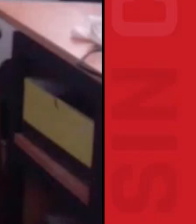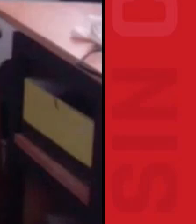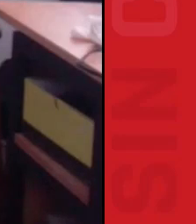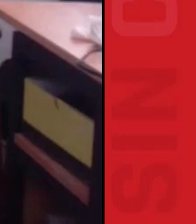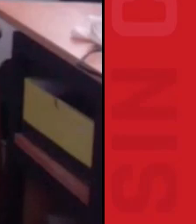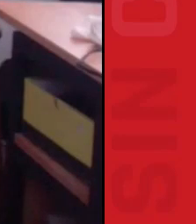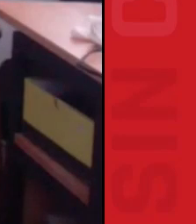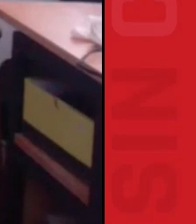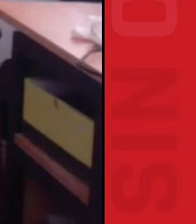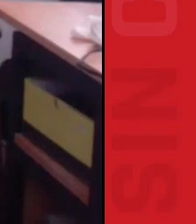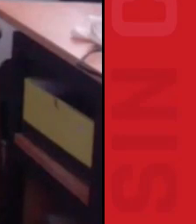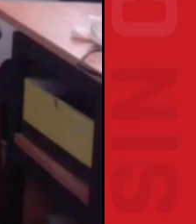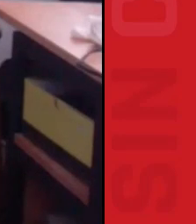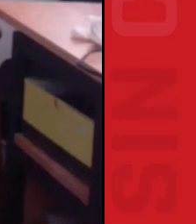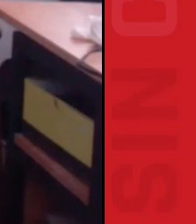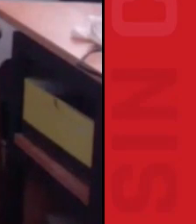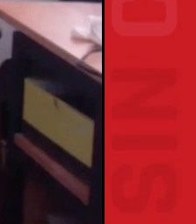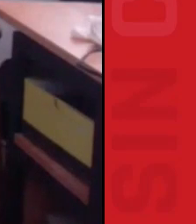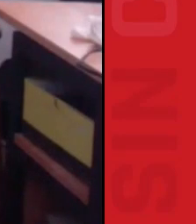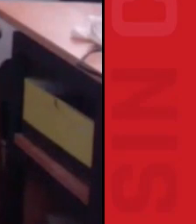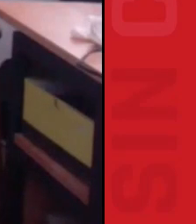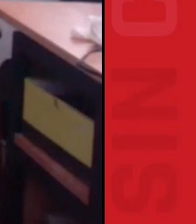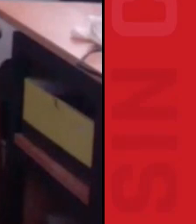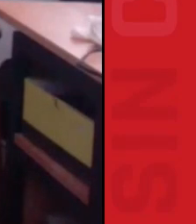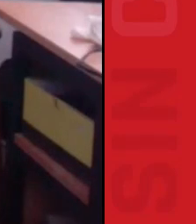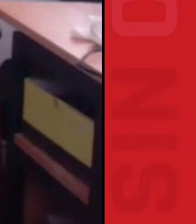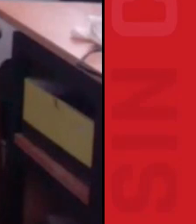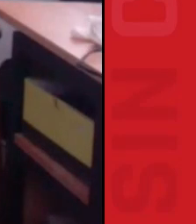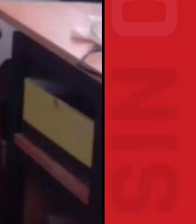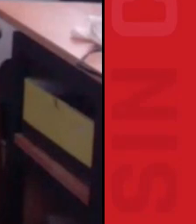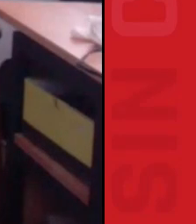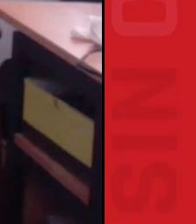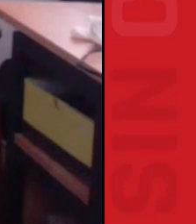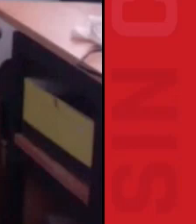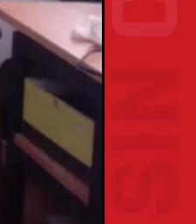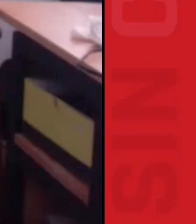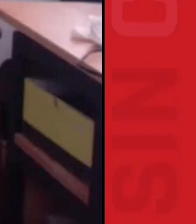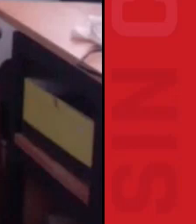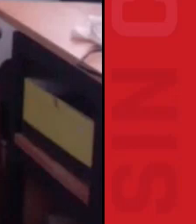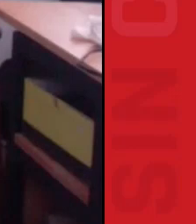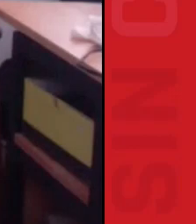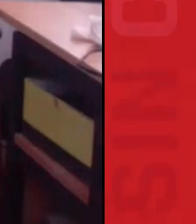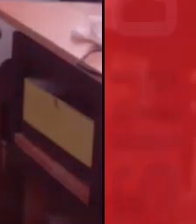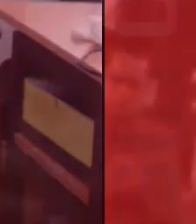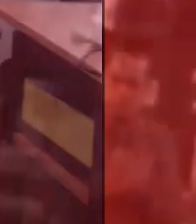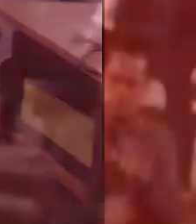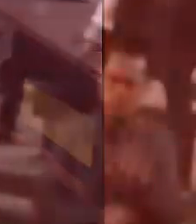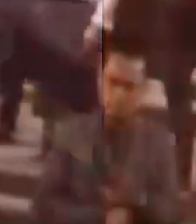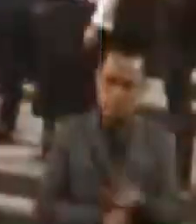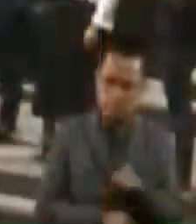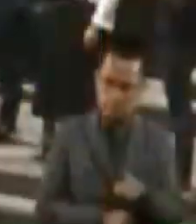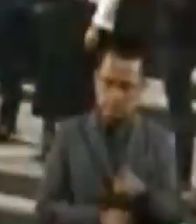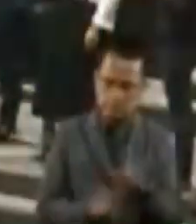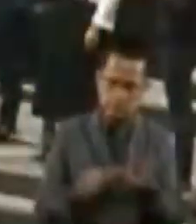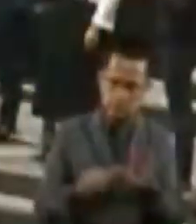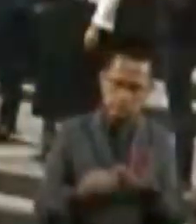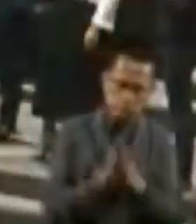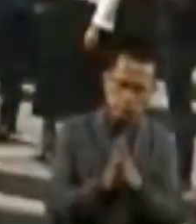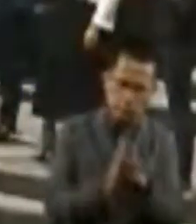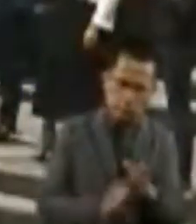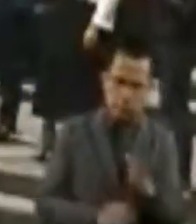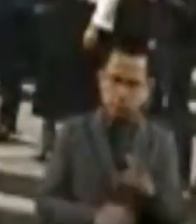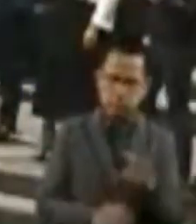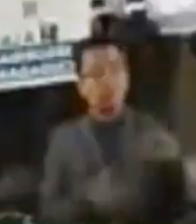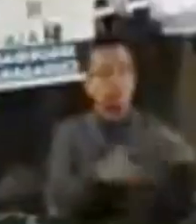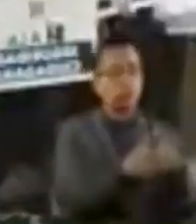de crítica contra el actual gobierno de López Obrador, pues se les va en el pataleo, el berrinche y demás, ¿no? O sea, sí creo que